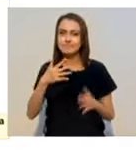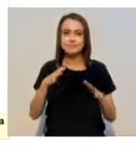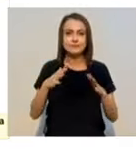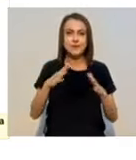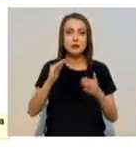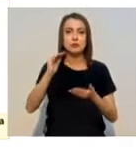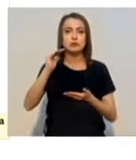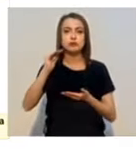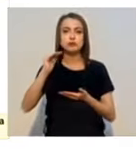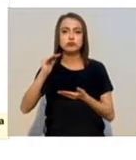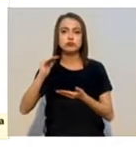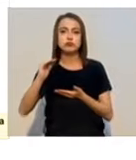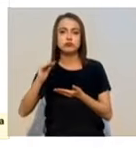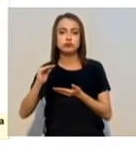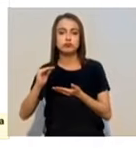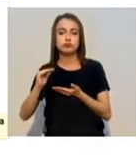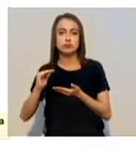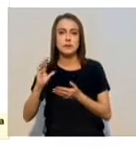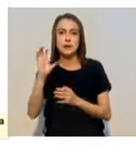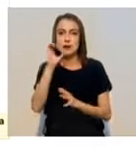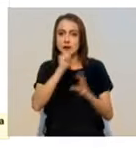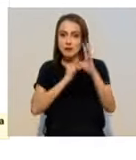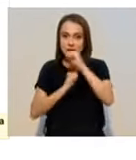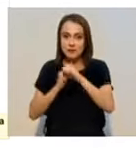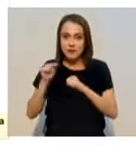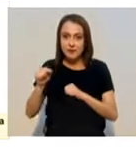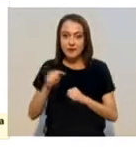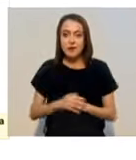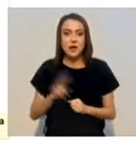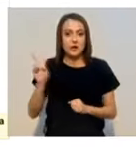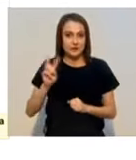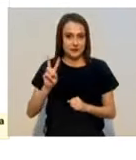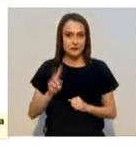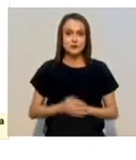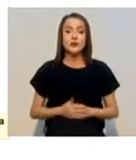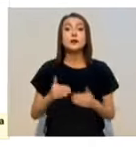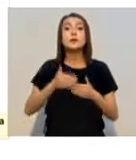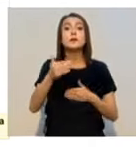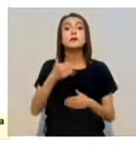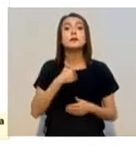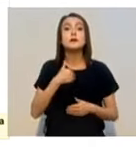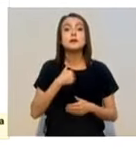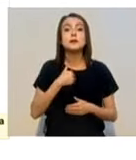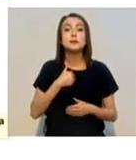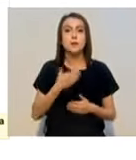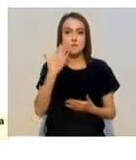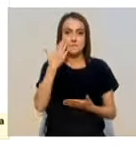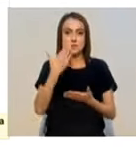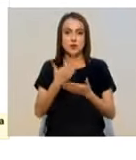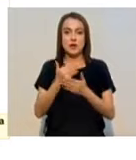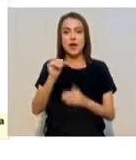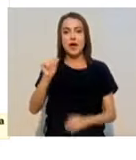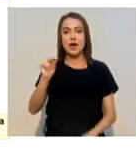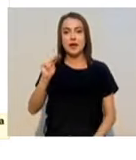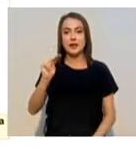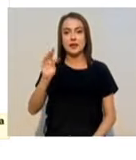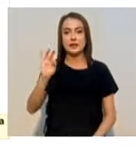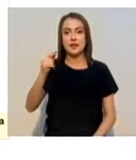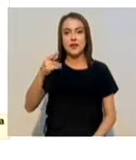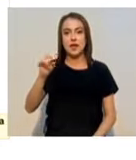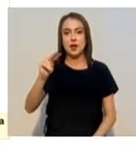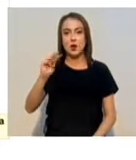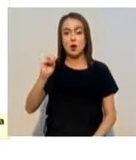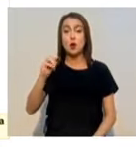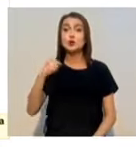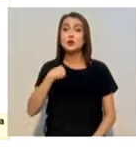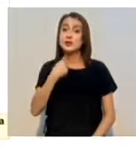empieza a disminuir su capacidad de detectar el virus. Luego tenemos las pruebas de antígenos, que son esas de las proteínas